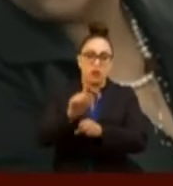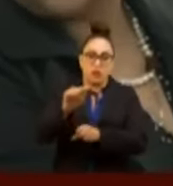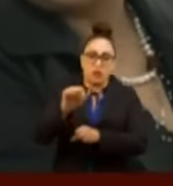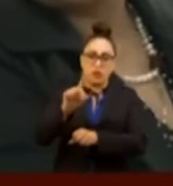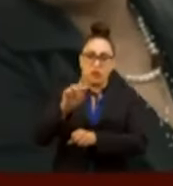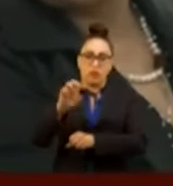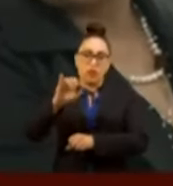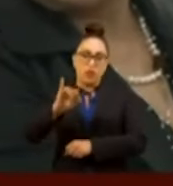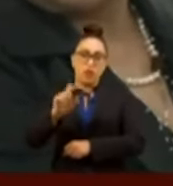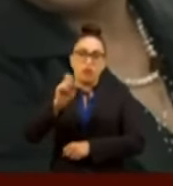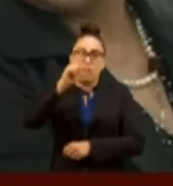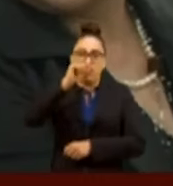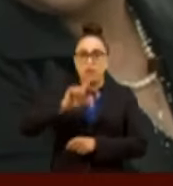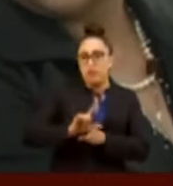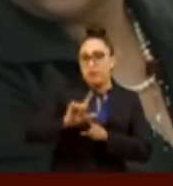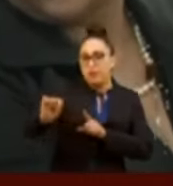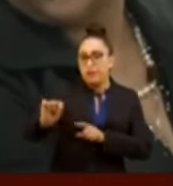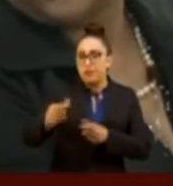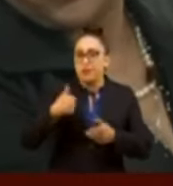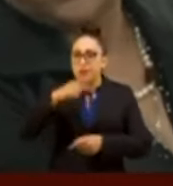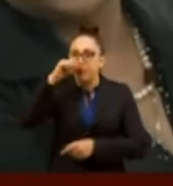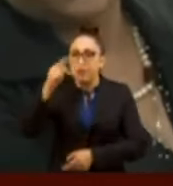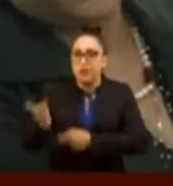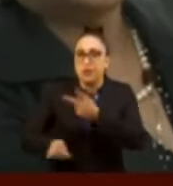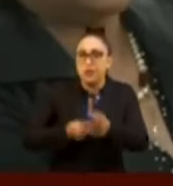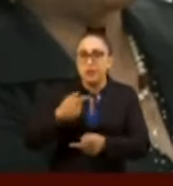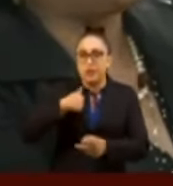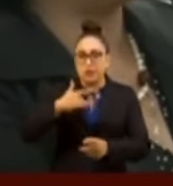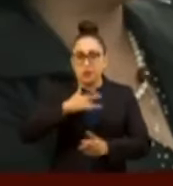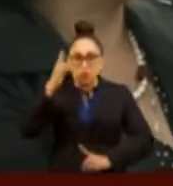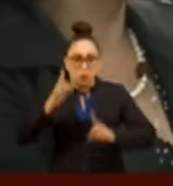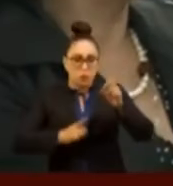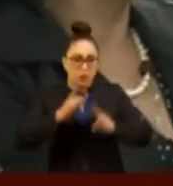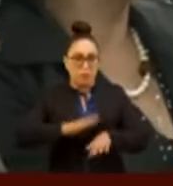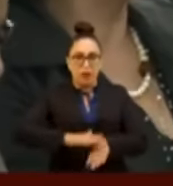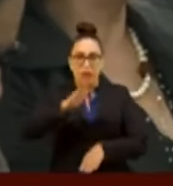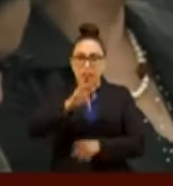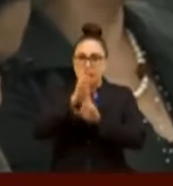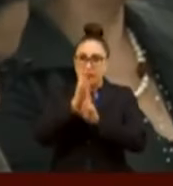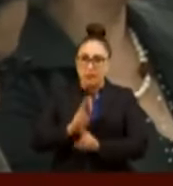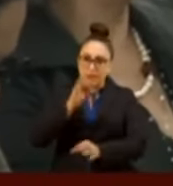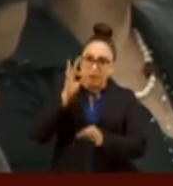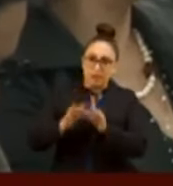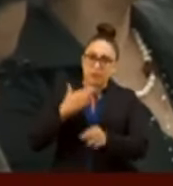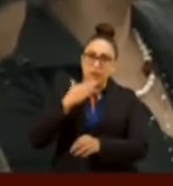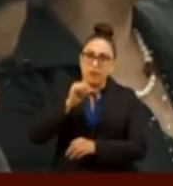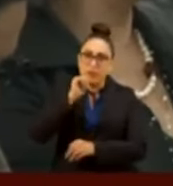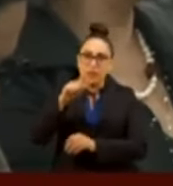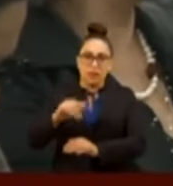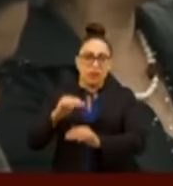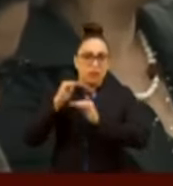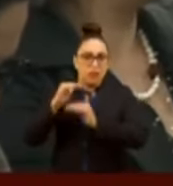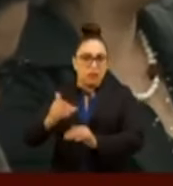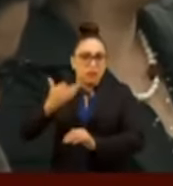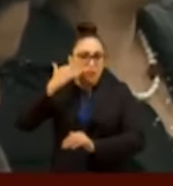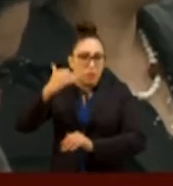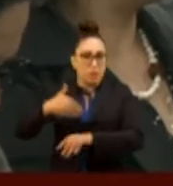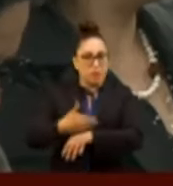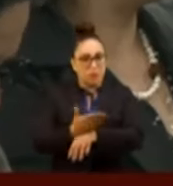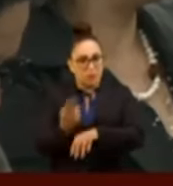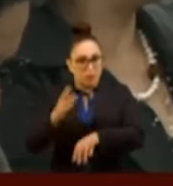gustado preguntarle, nos deja más interrogantes que respuestas. Le faltó tiempo para seguir